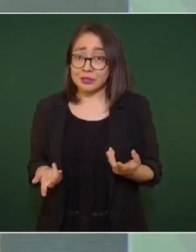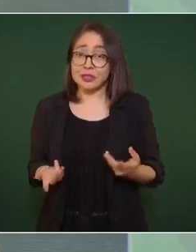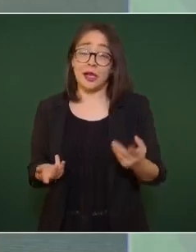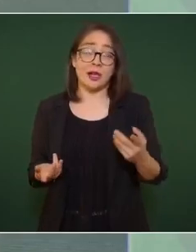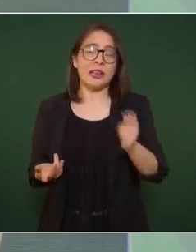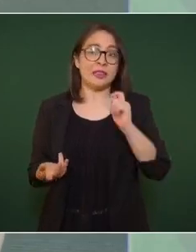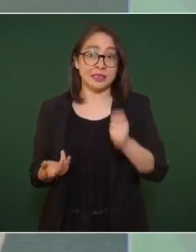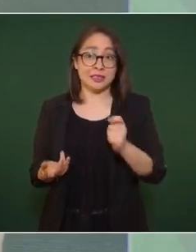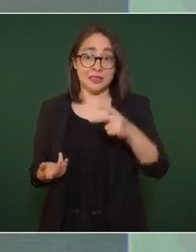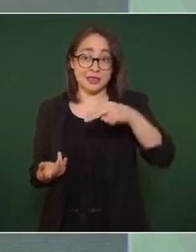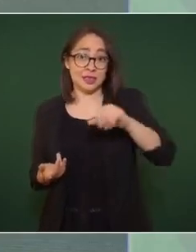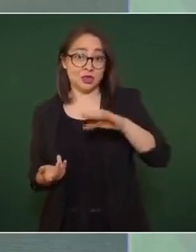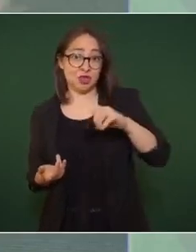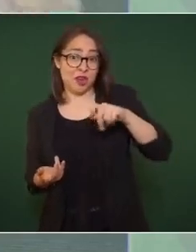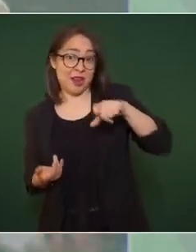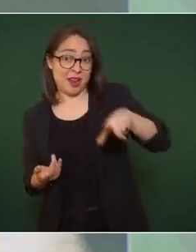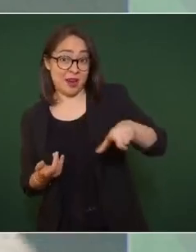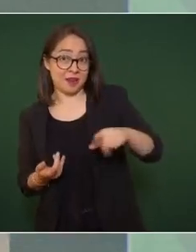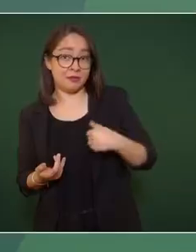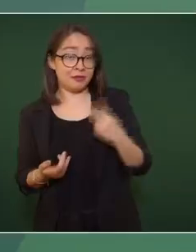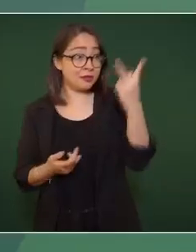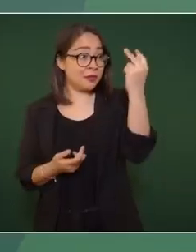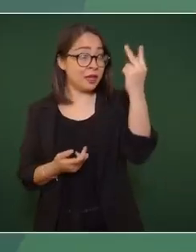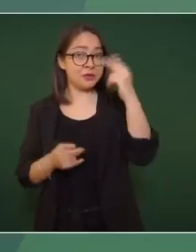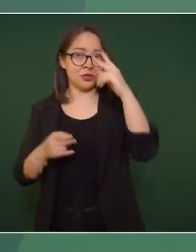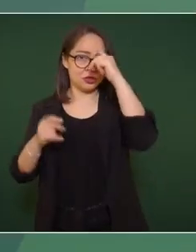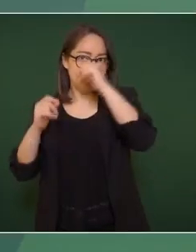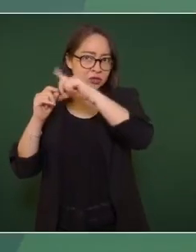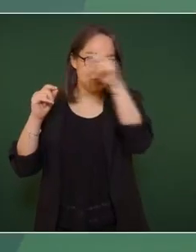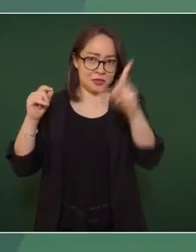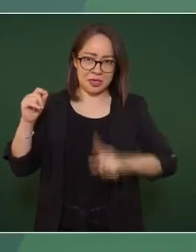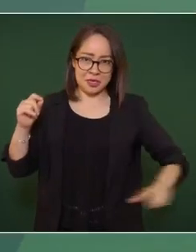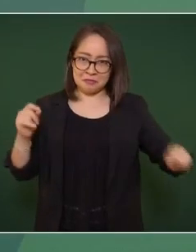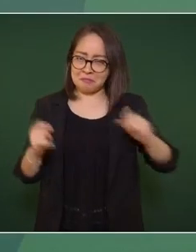nacional. Televisión Nacional tampoco,